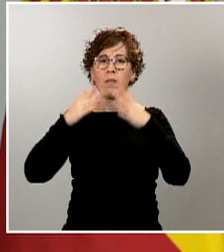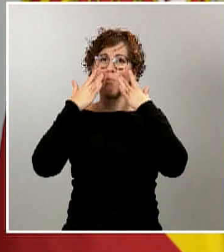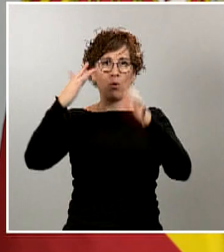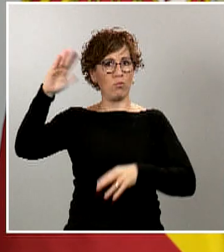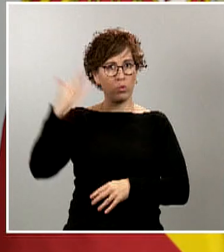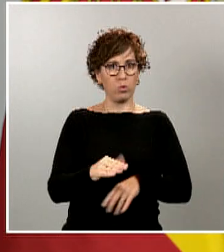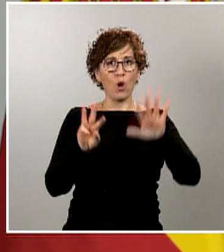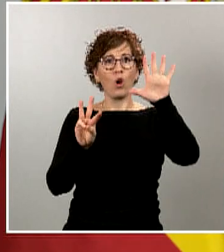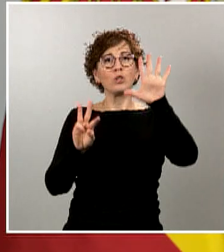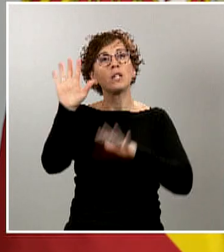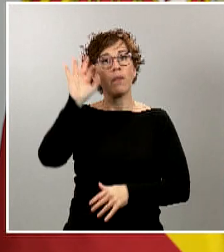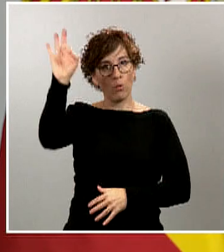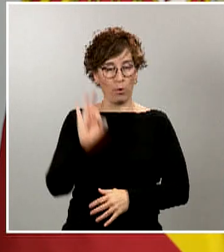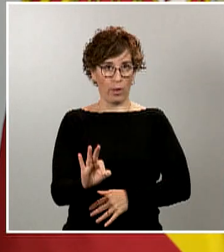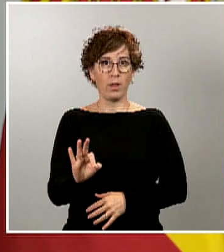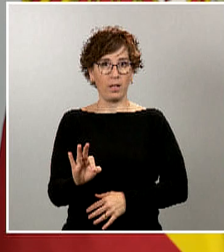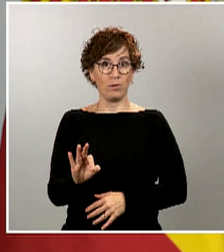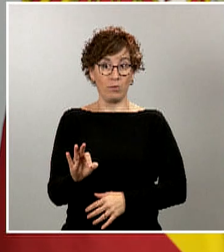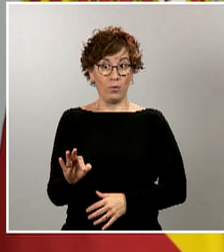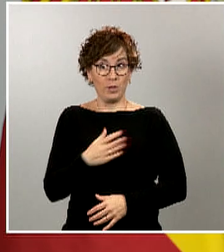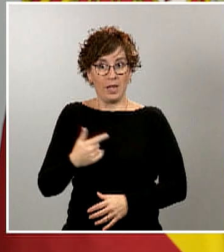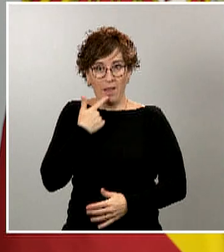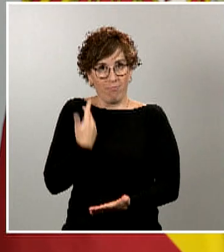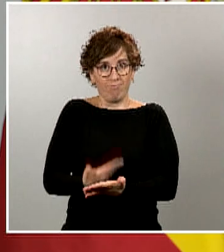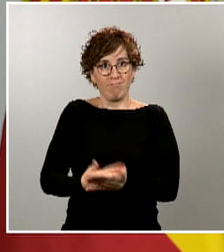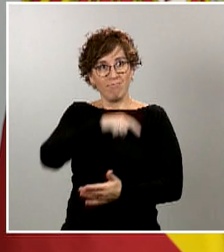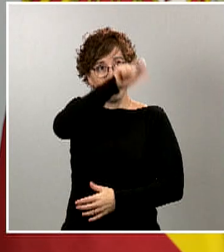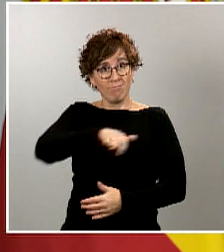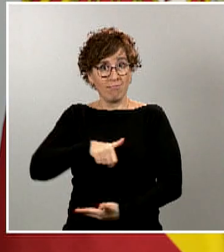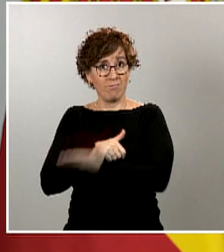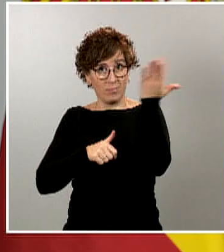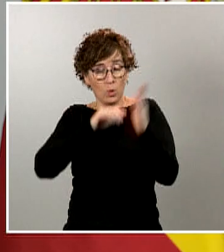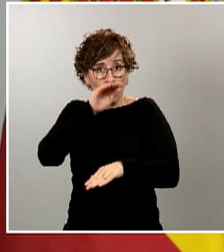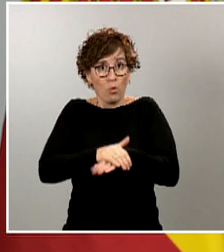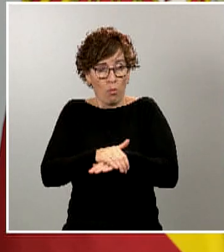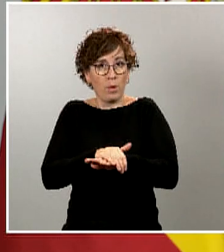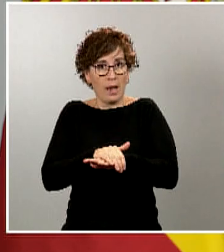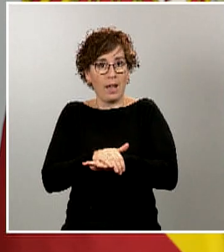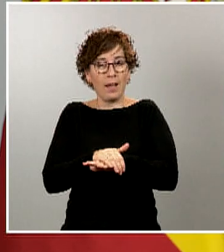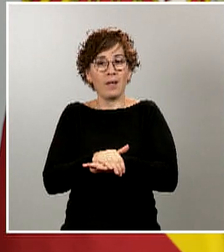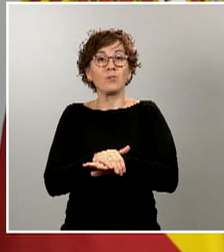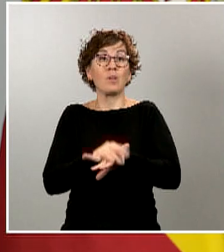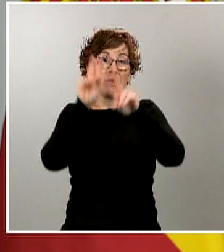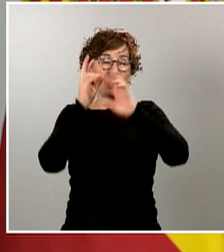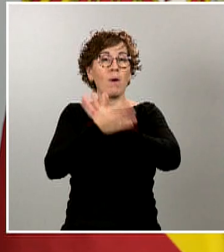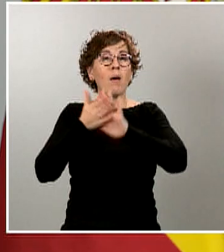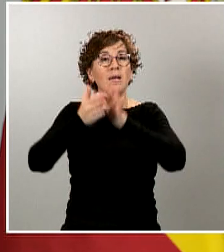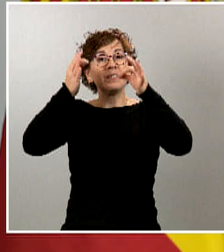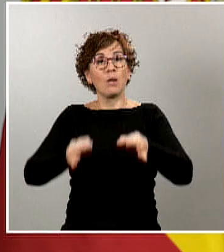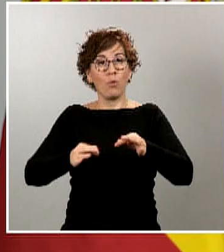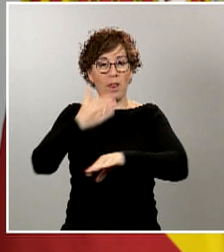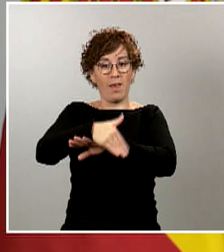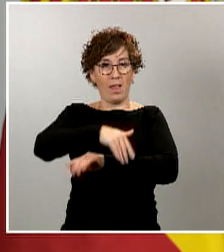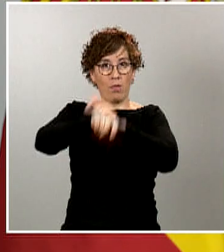Eso quiere decir que los ciudadanos españoles están cumpliendo, que también lo que hace referencia a la seguridad ciudadana pues, de alguna